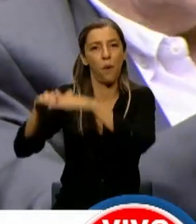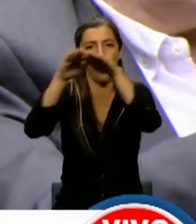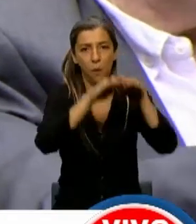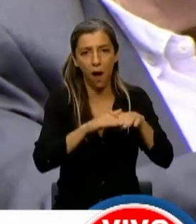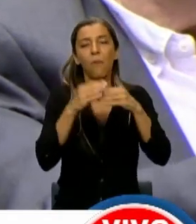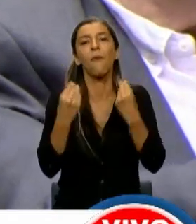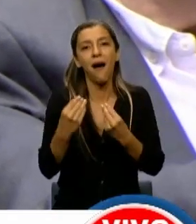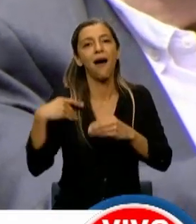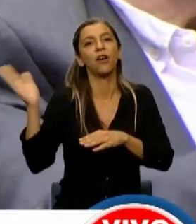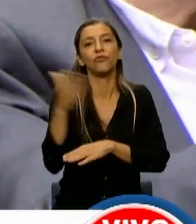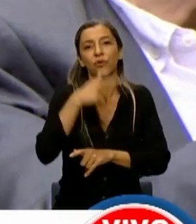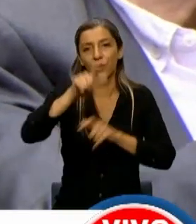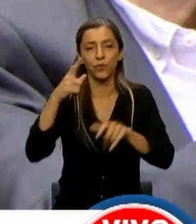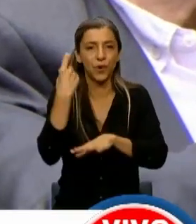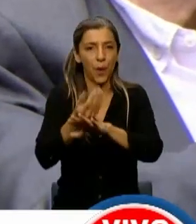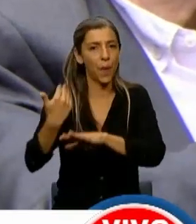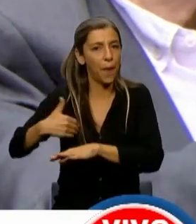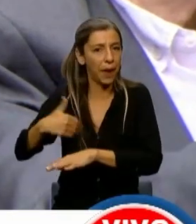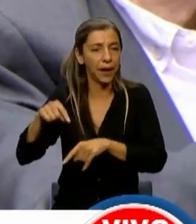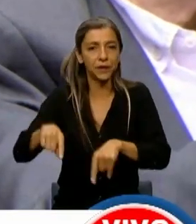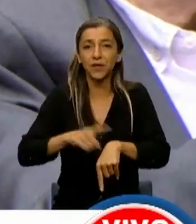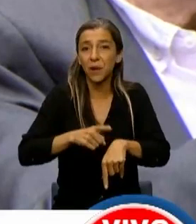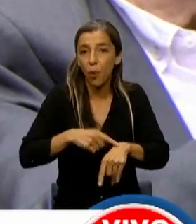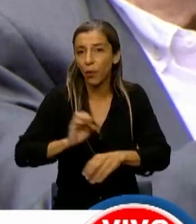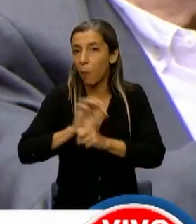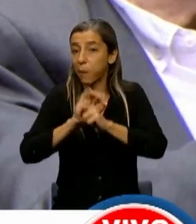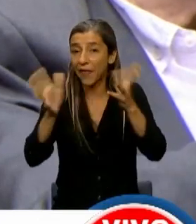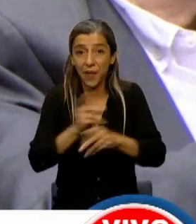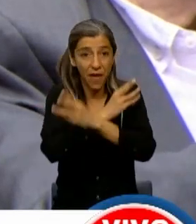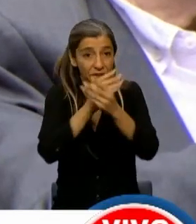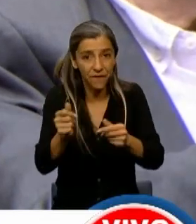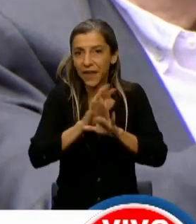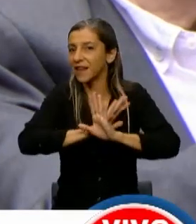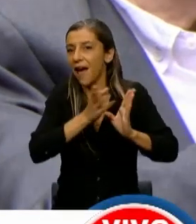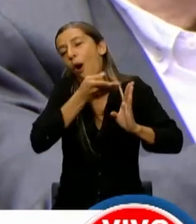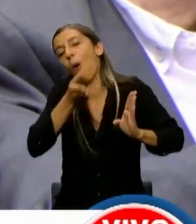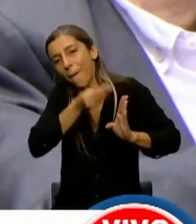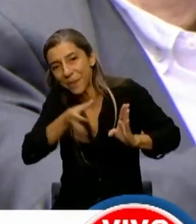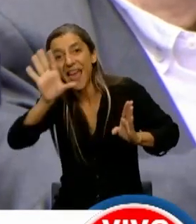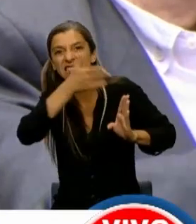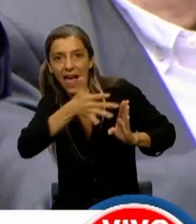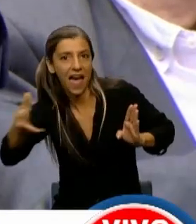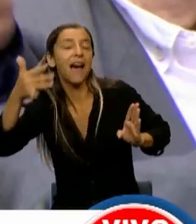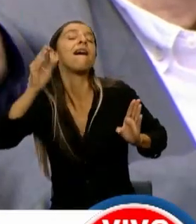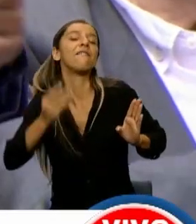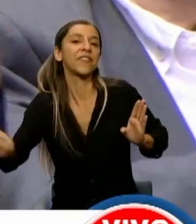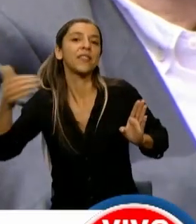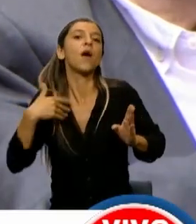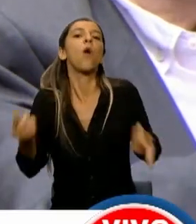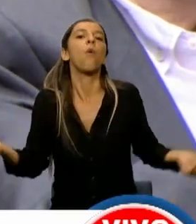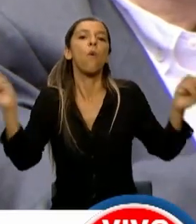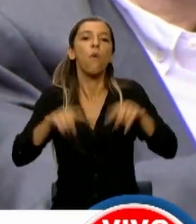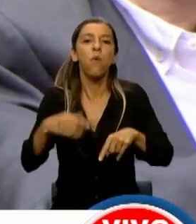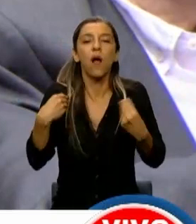que todos los argentinos en esta salida de la pandemia tengan un punto de partida de cuenta fiscal cero en